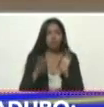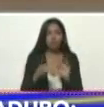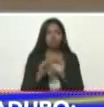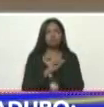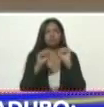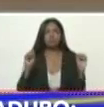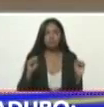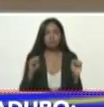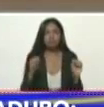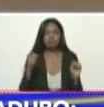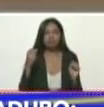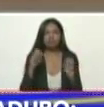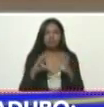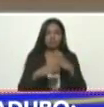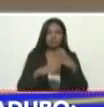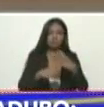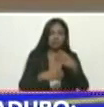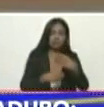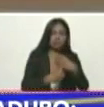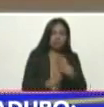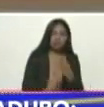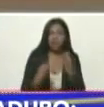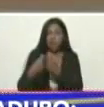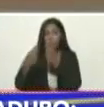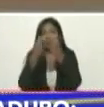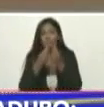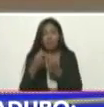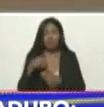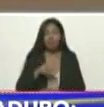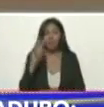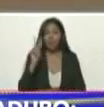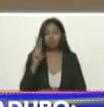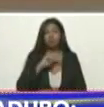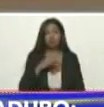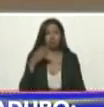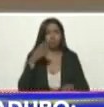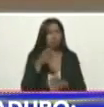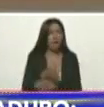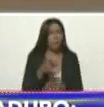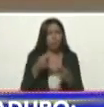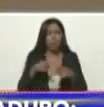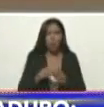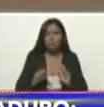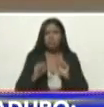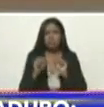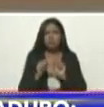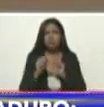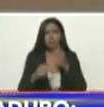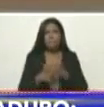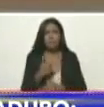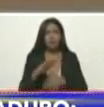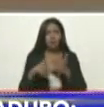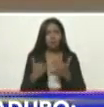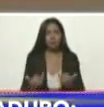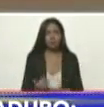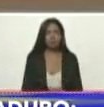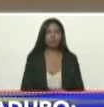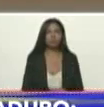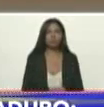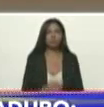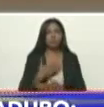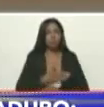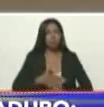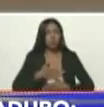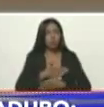imposible, torturando el cuerpo económico de Venezuela. Nosotros salimos para adelante, por eso es que digo, en las